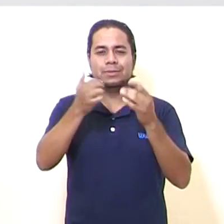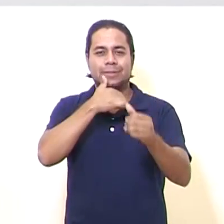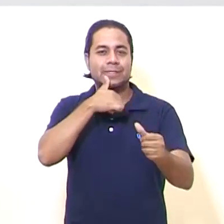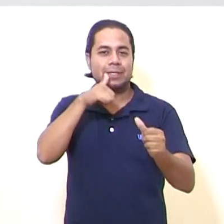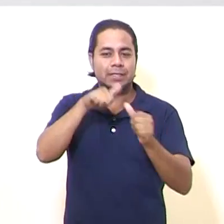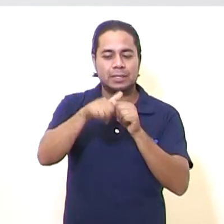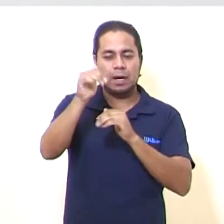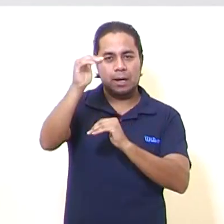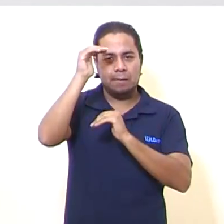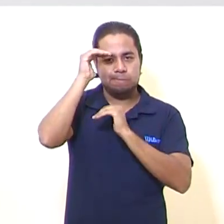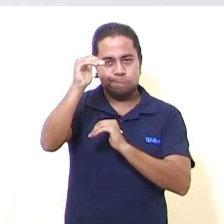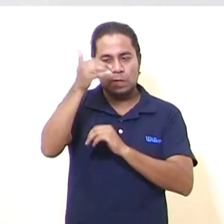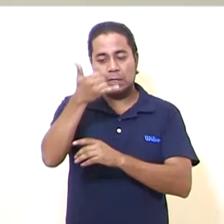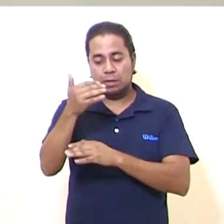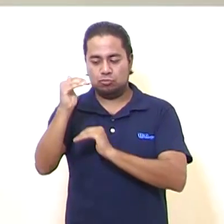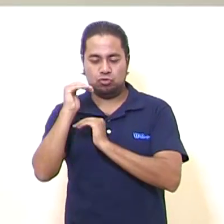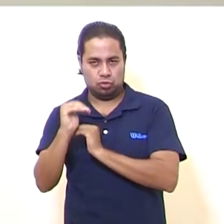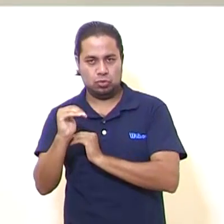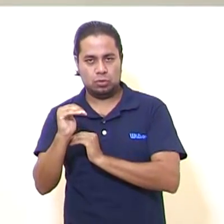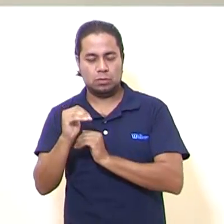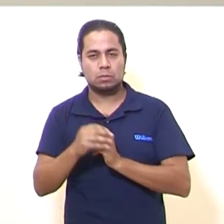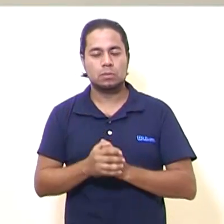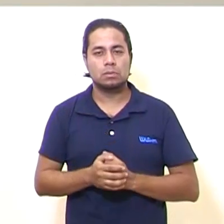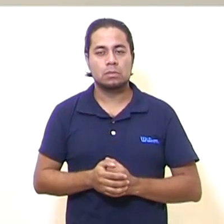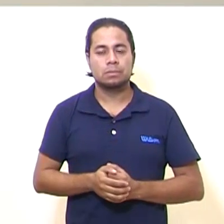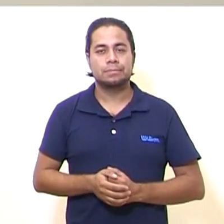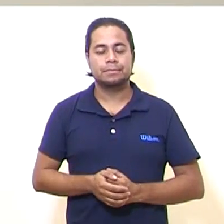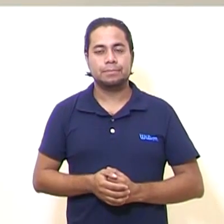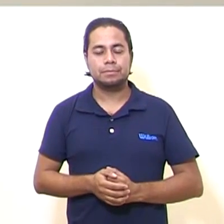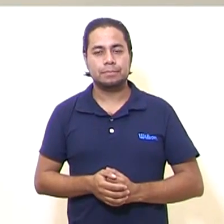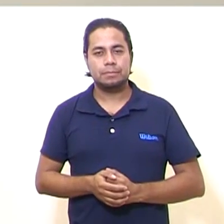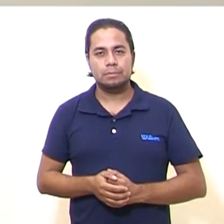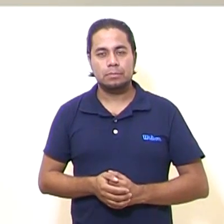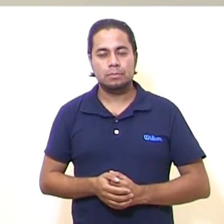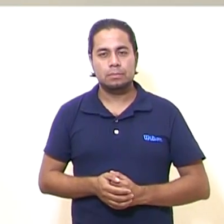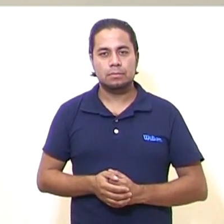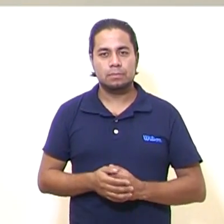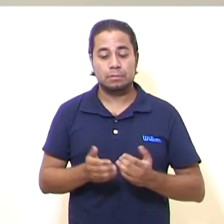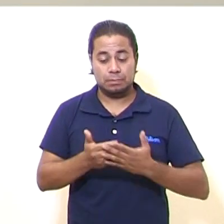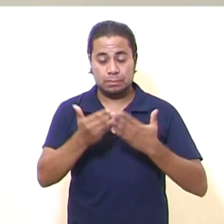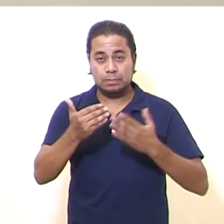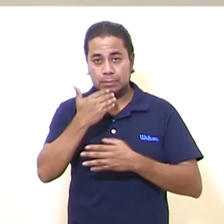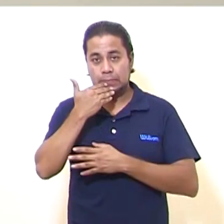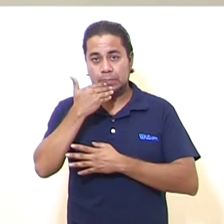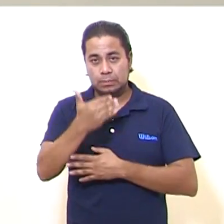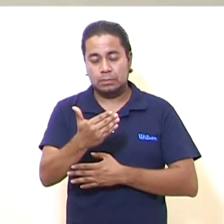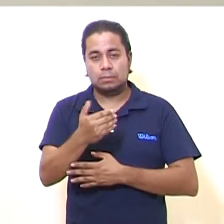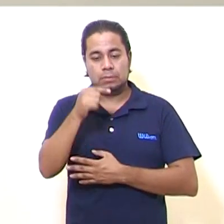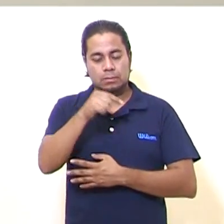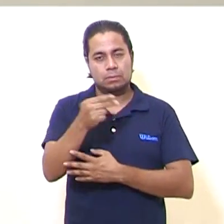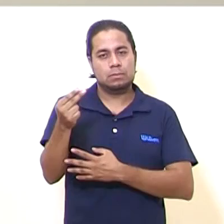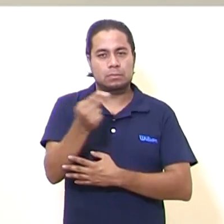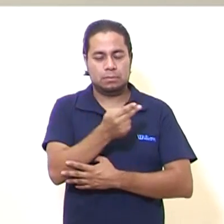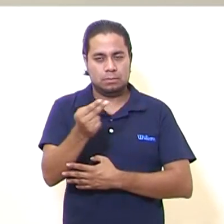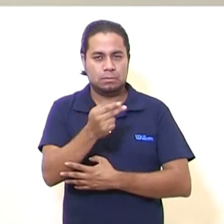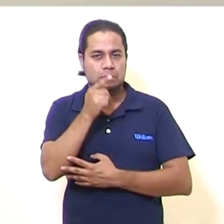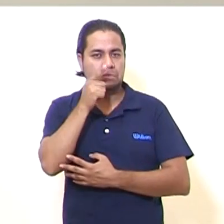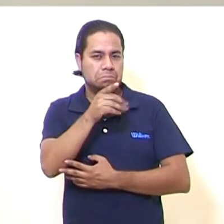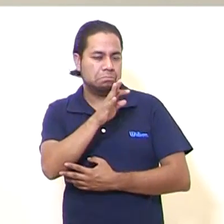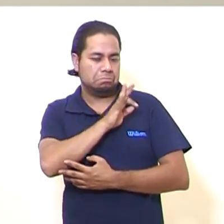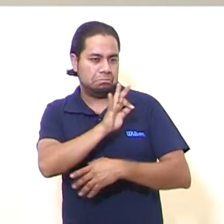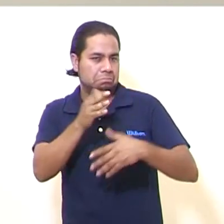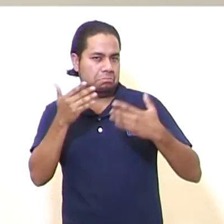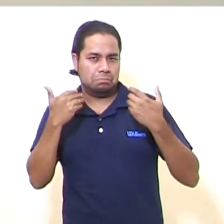letras mayúsculas y minúsculas. Ahora bien, es necesario que nosotros entendamos